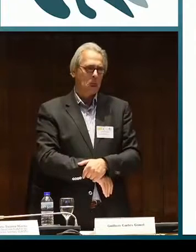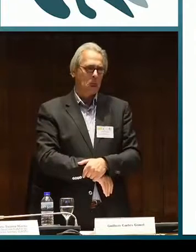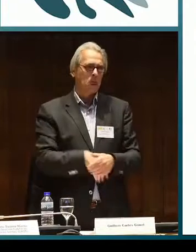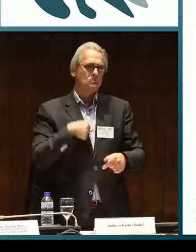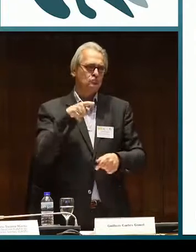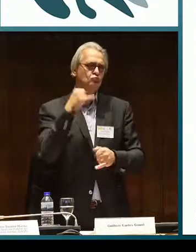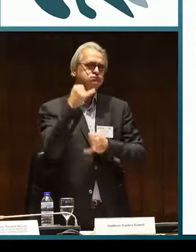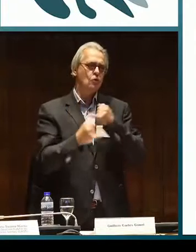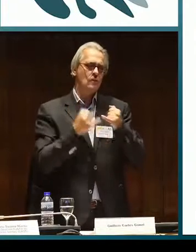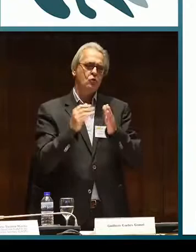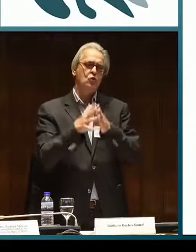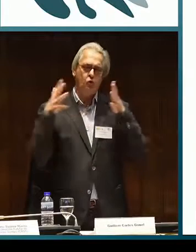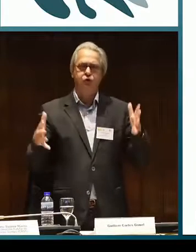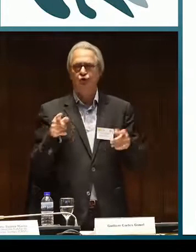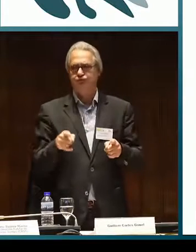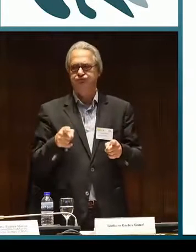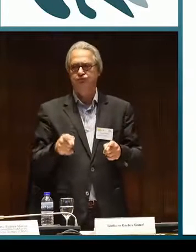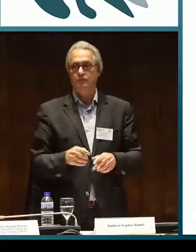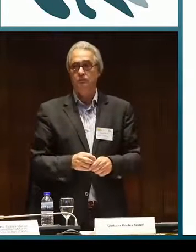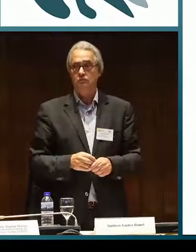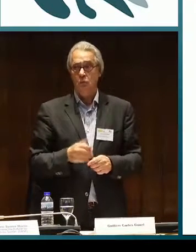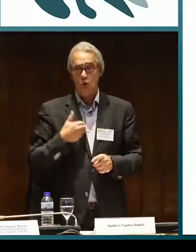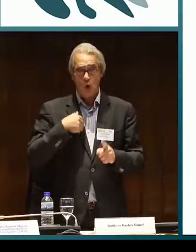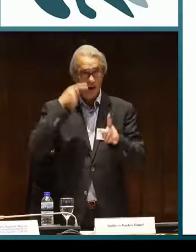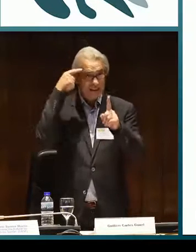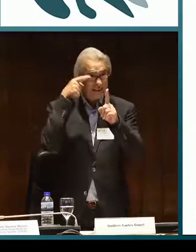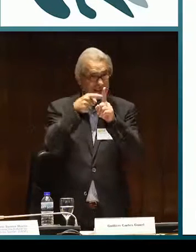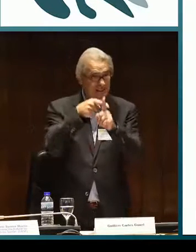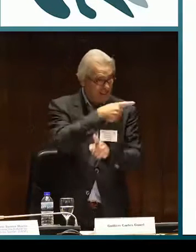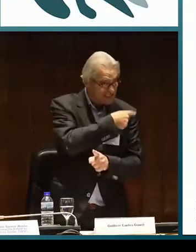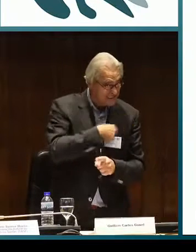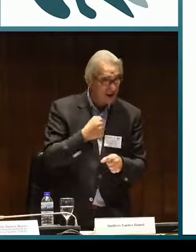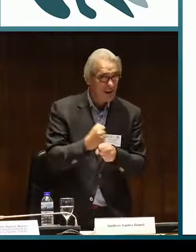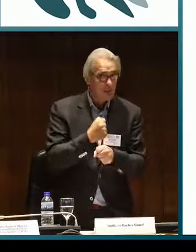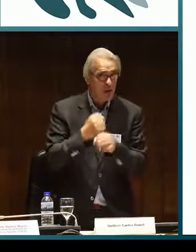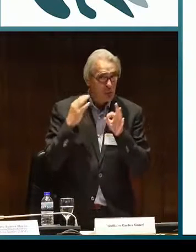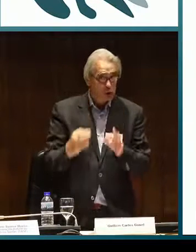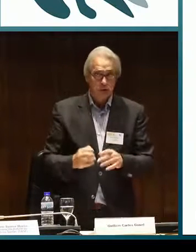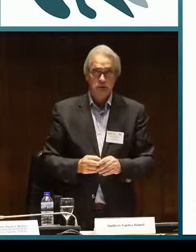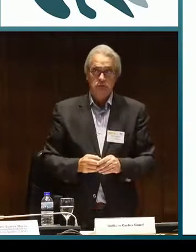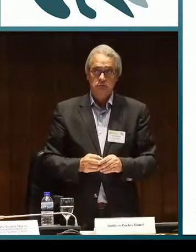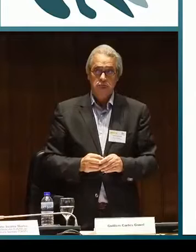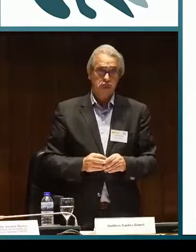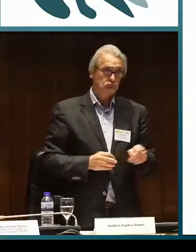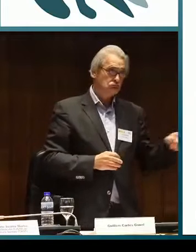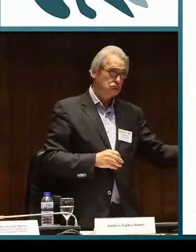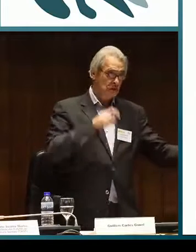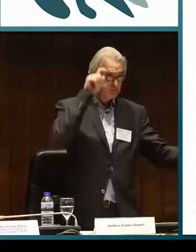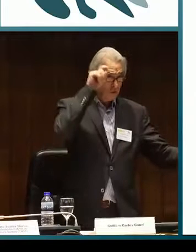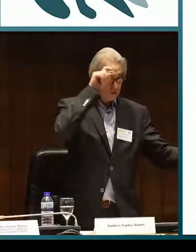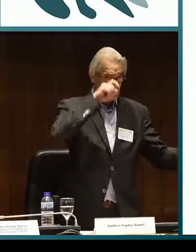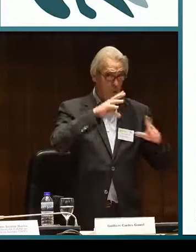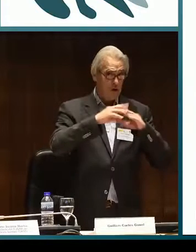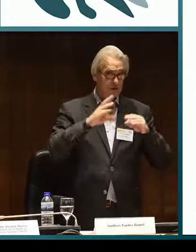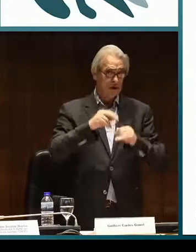ahí no aparece nunca la lengua de signos. Y eso se supone un problema muy importante para nosotros. Nuestro trabajo se dedica